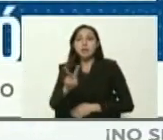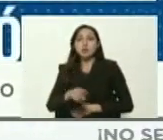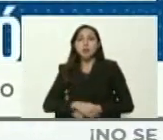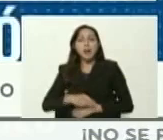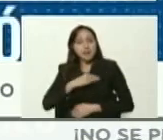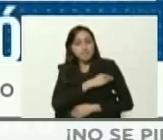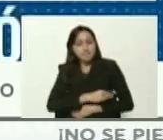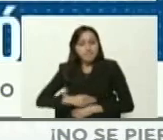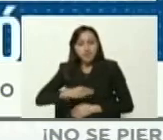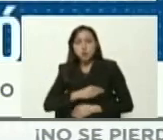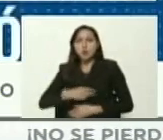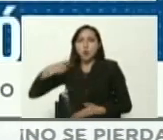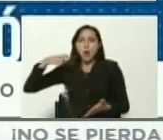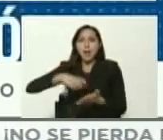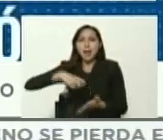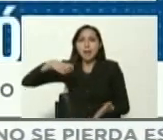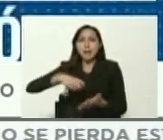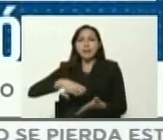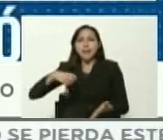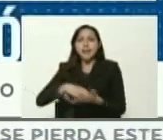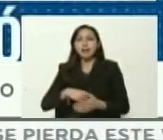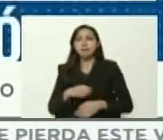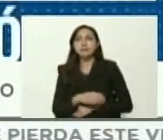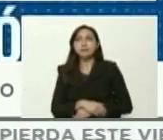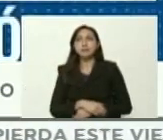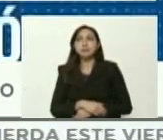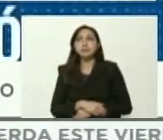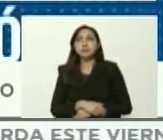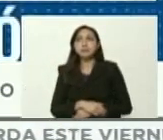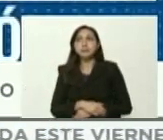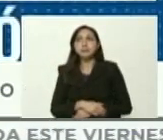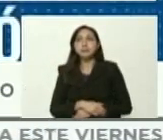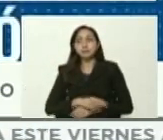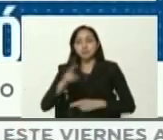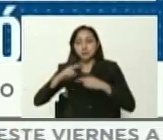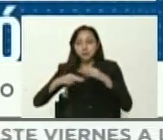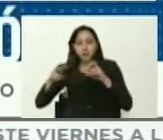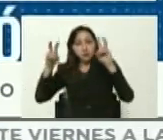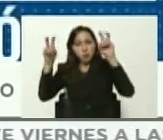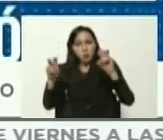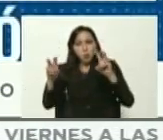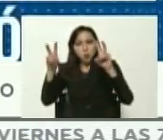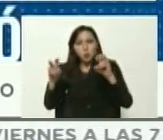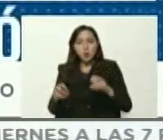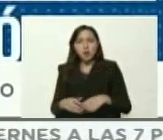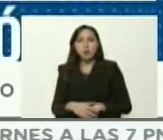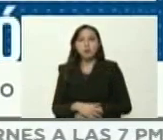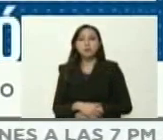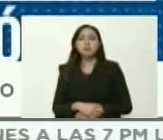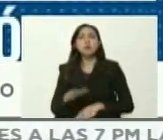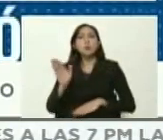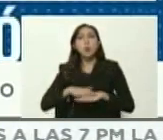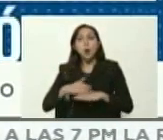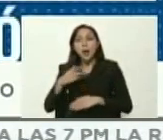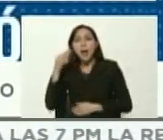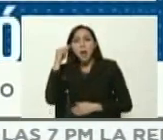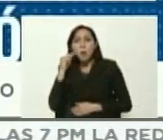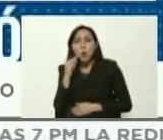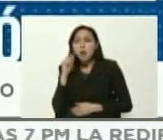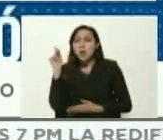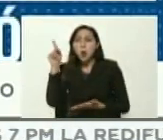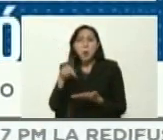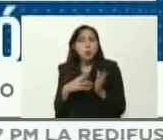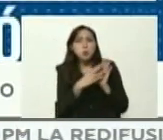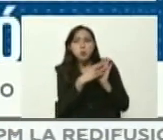de la rebeldía, la misión de construir lo nuevo. Porque Bolívar no vino a